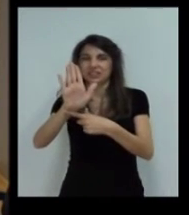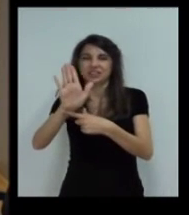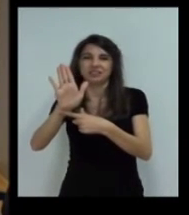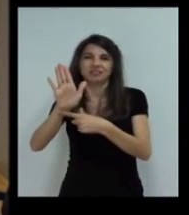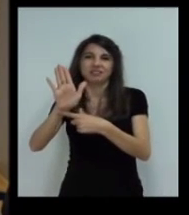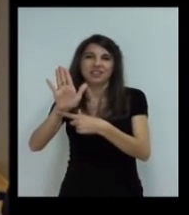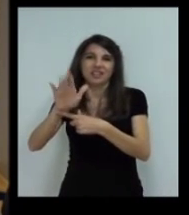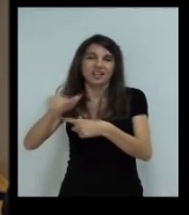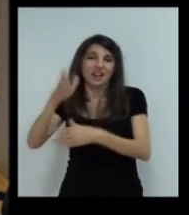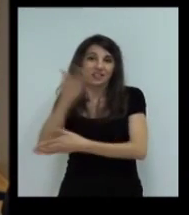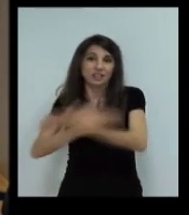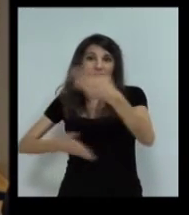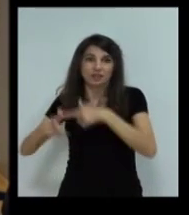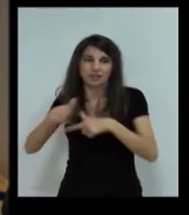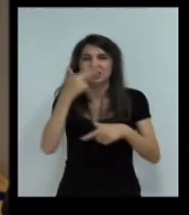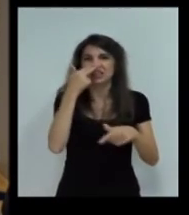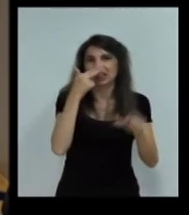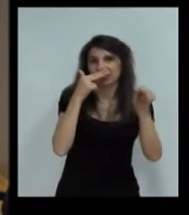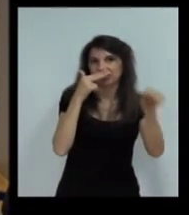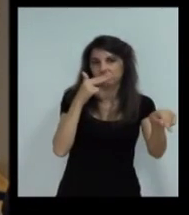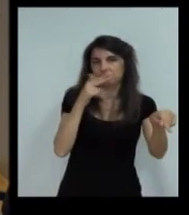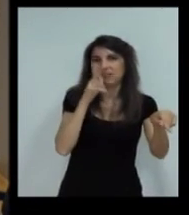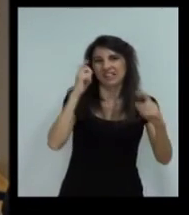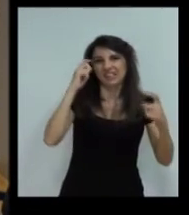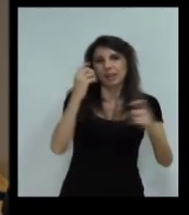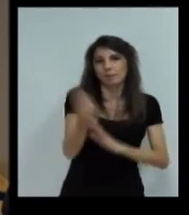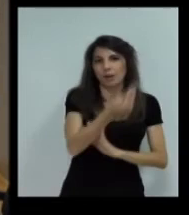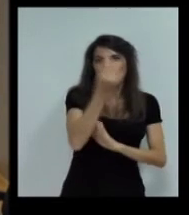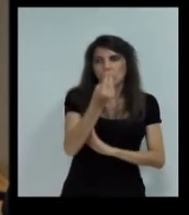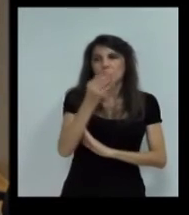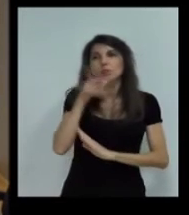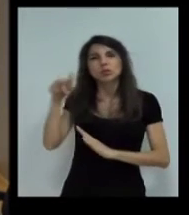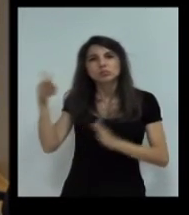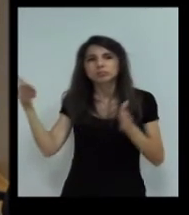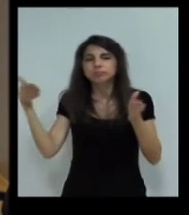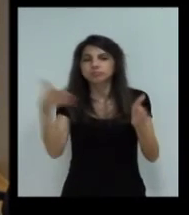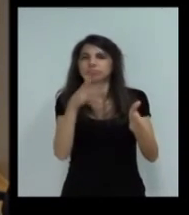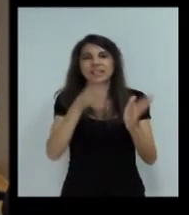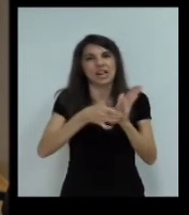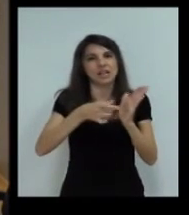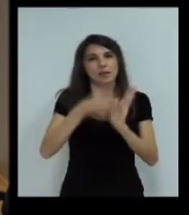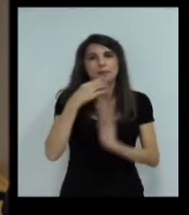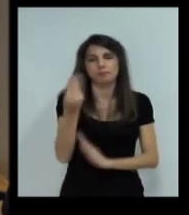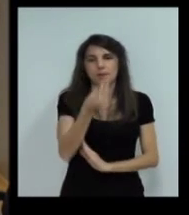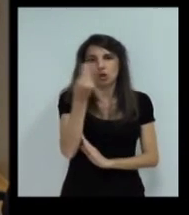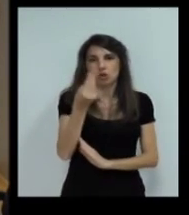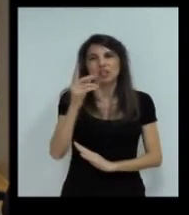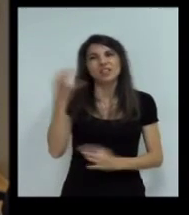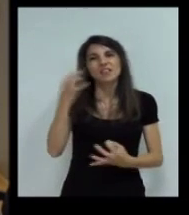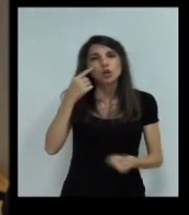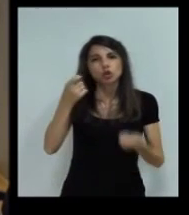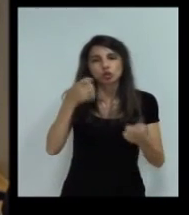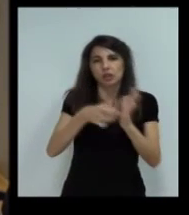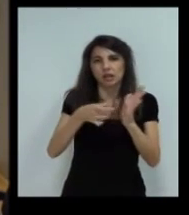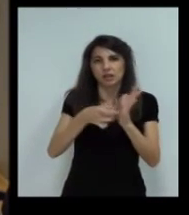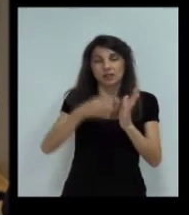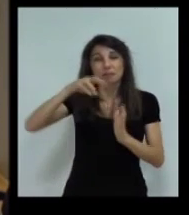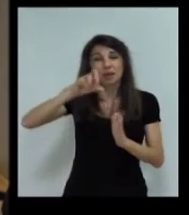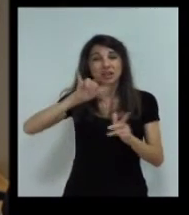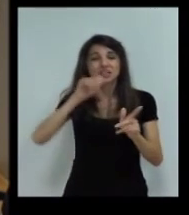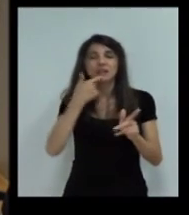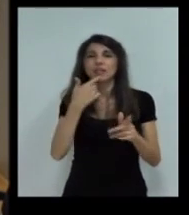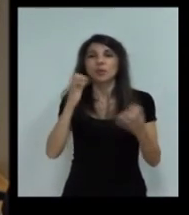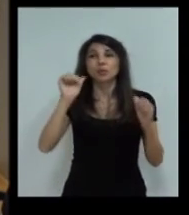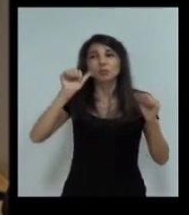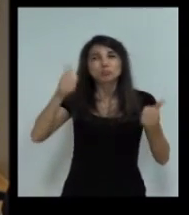representativas de la discapacidad, ¿no? Y ir hacer, a la calidad, más que a la cantidad. Y hacer un control de calidad, efectivamente. Cuando empezamos con la audiodescripción, yo recuerdo que se